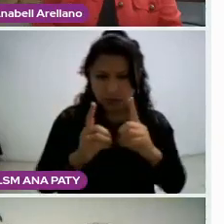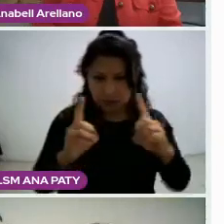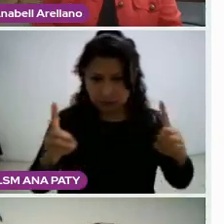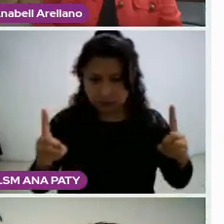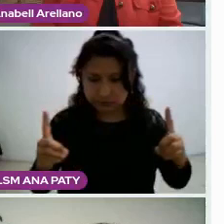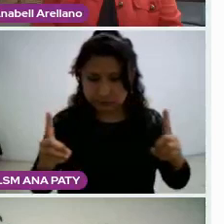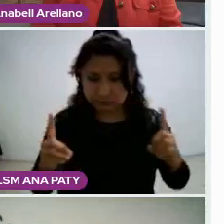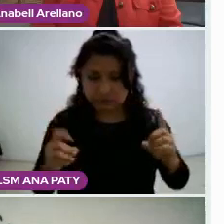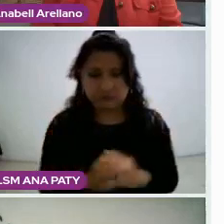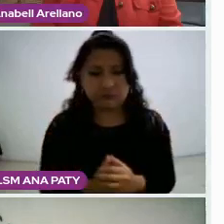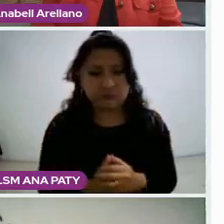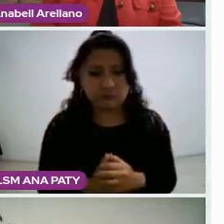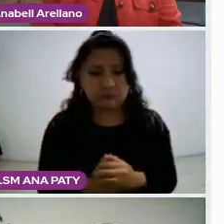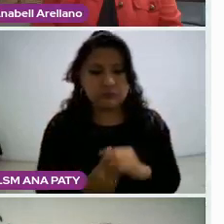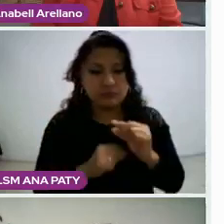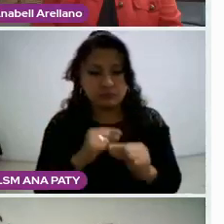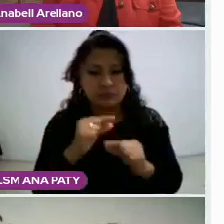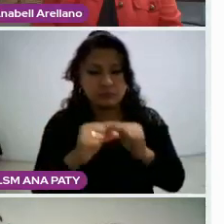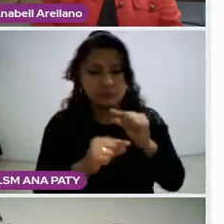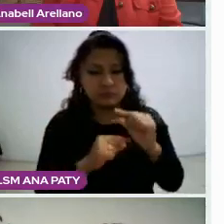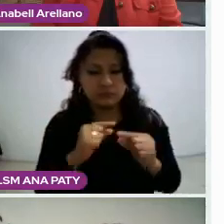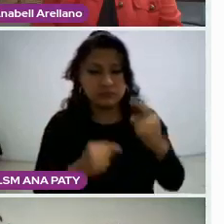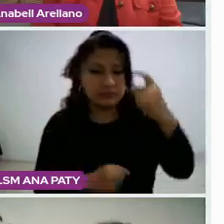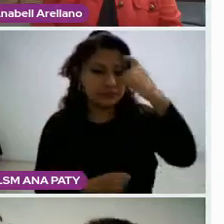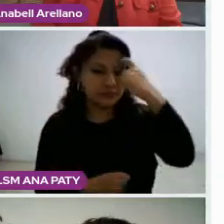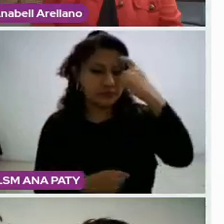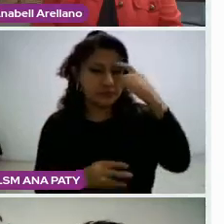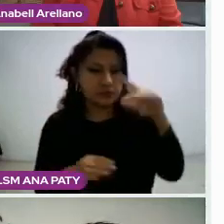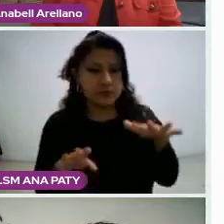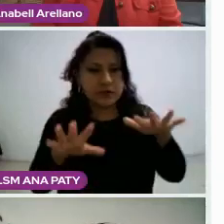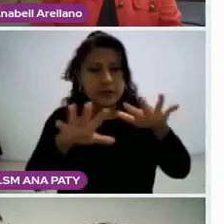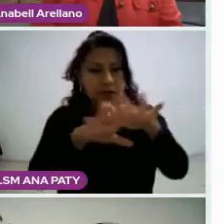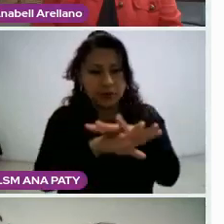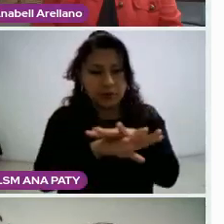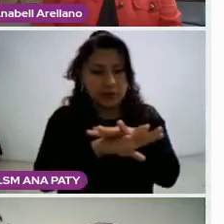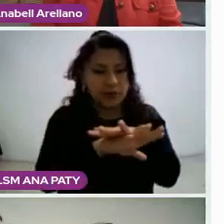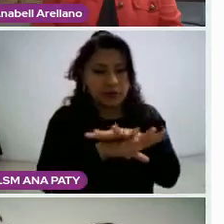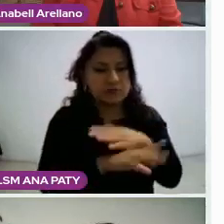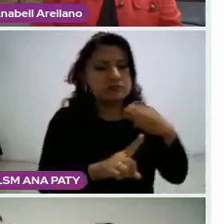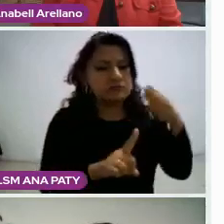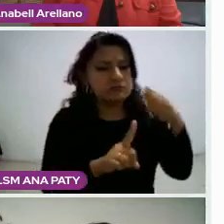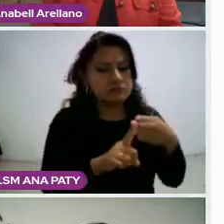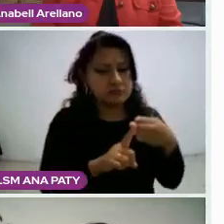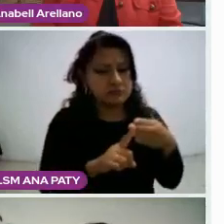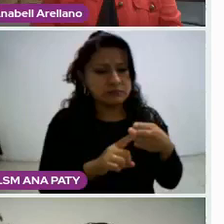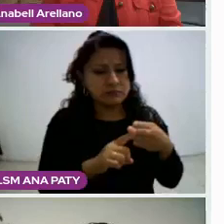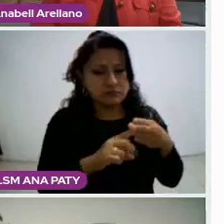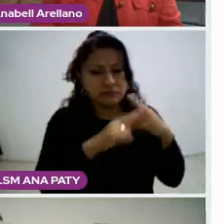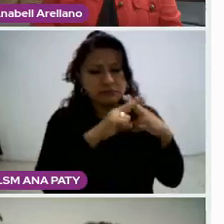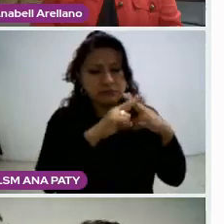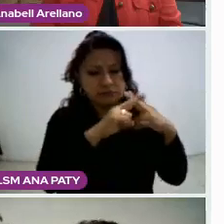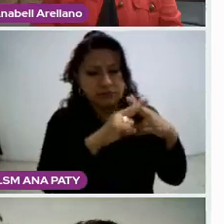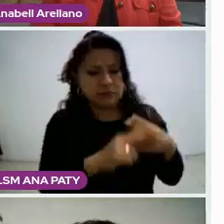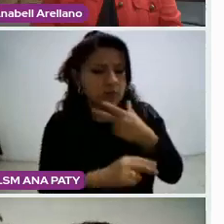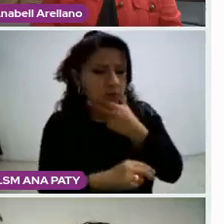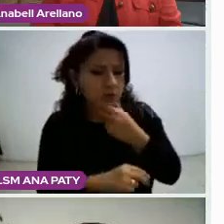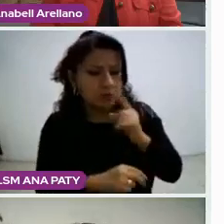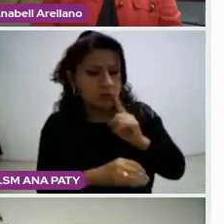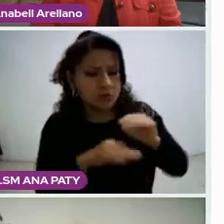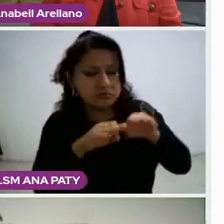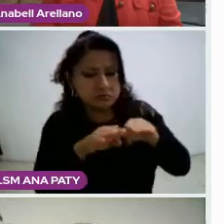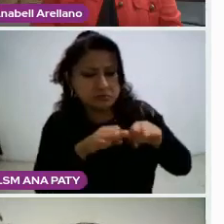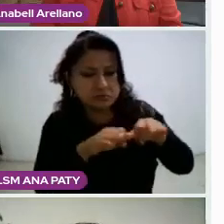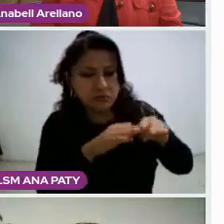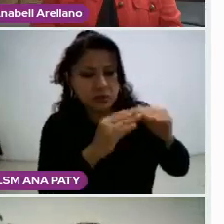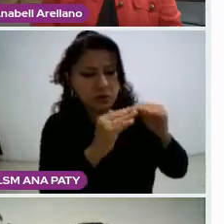cambiando en perspectiva con esta cuestión de la perspectiva de género, para que se entienda que las madres no son nada más las